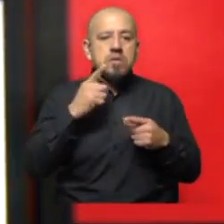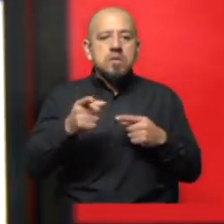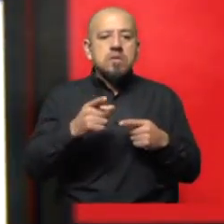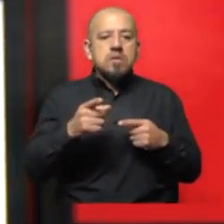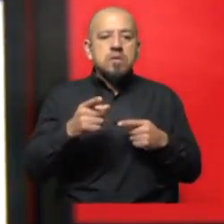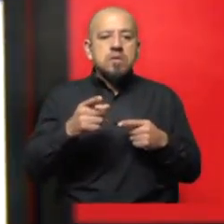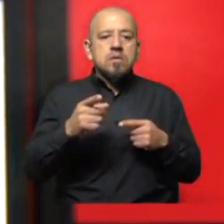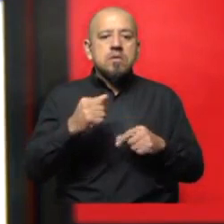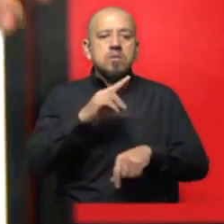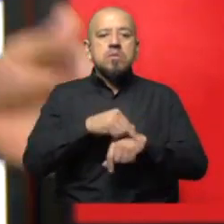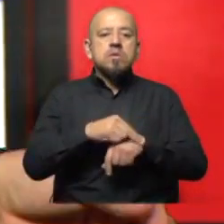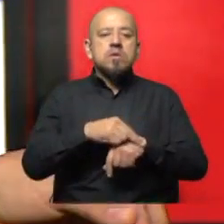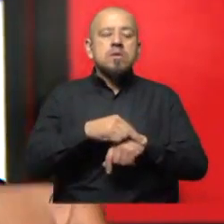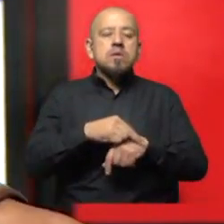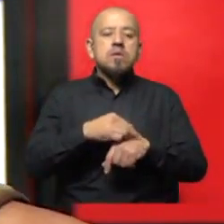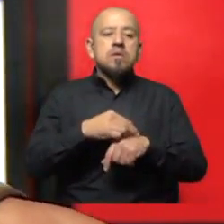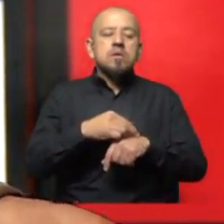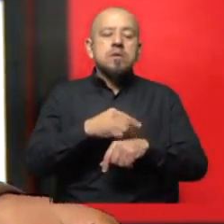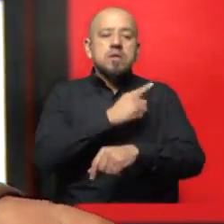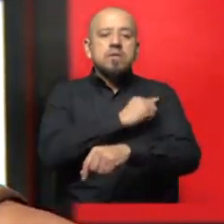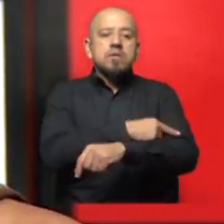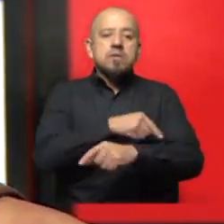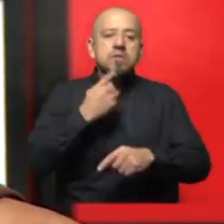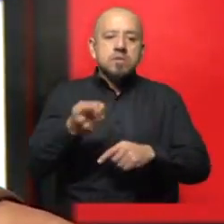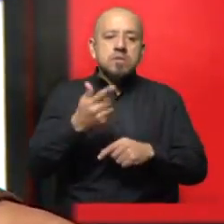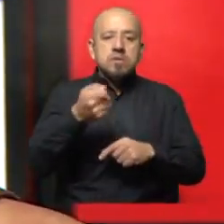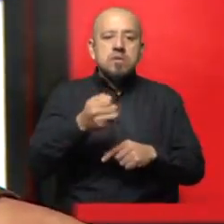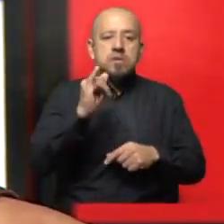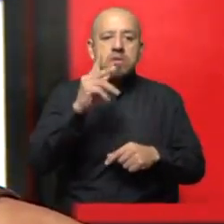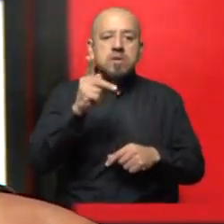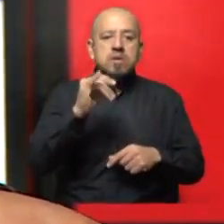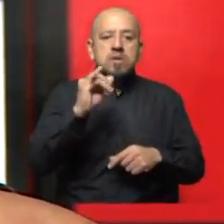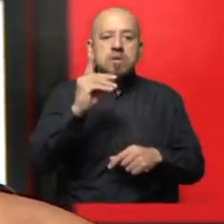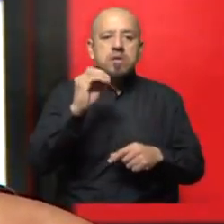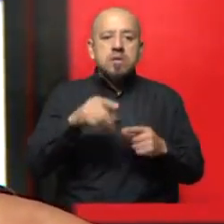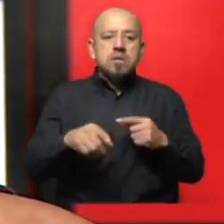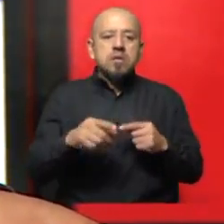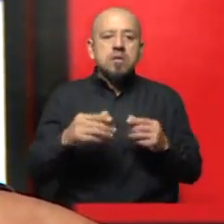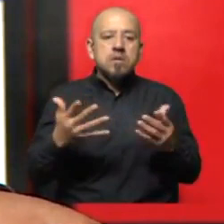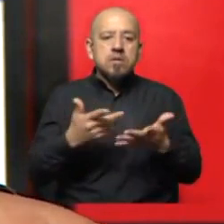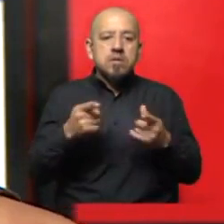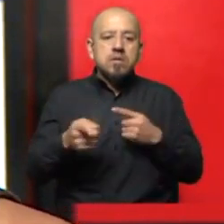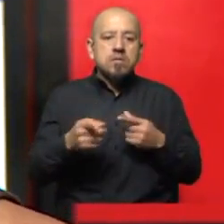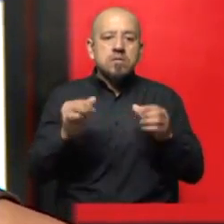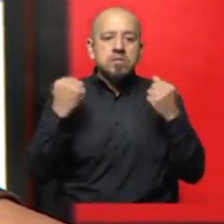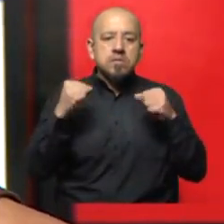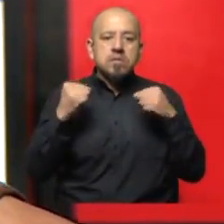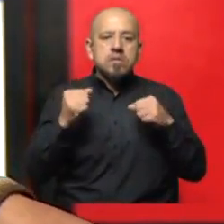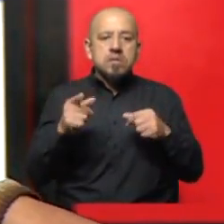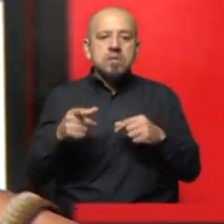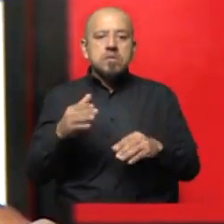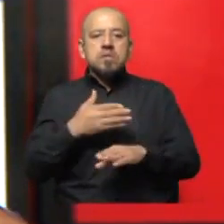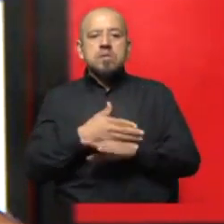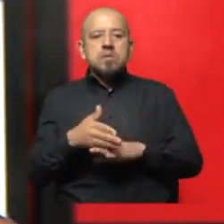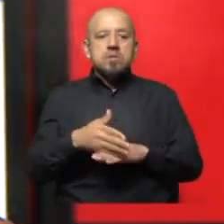fuerza del otro necesita es elegido y bueno la verdad que este ahora hace un tiempo que no entreno pero son de esas cosas como la